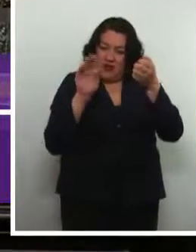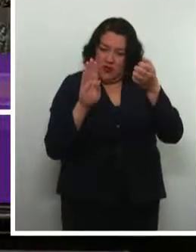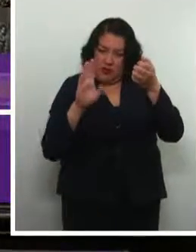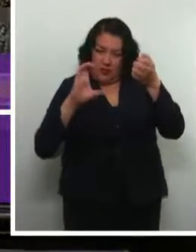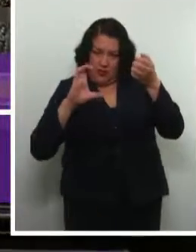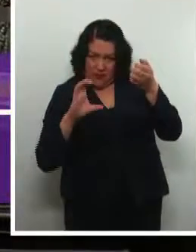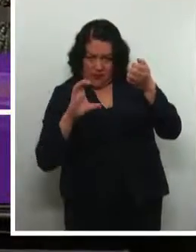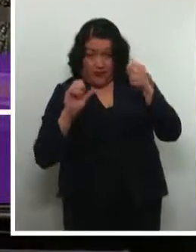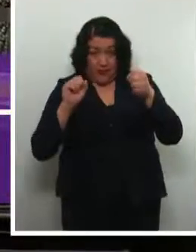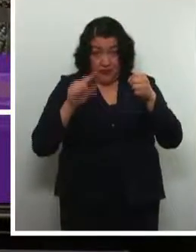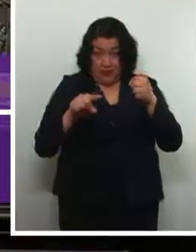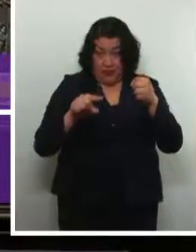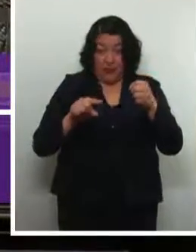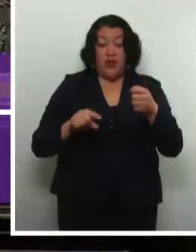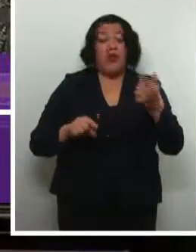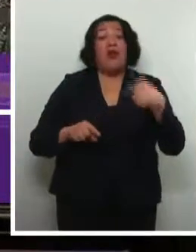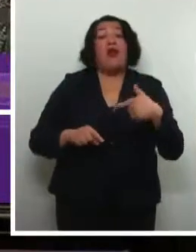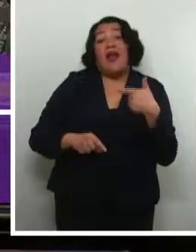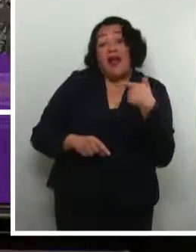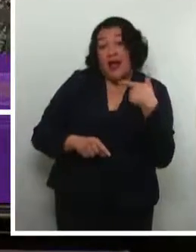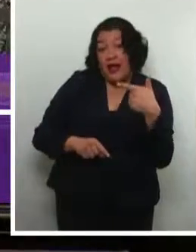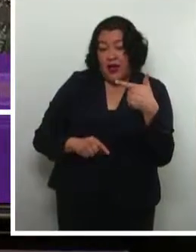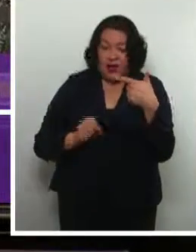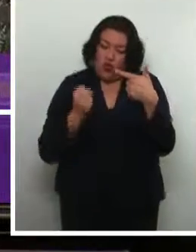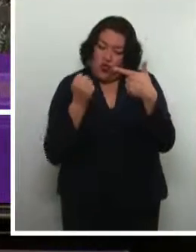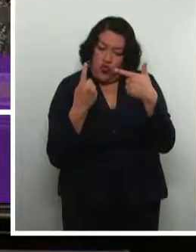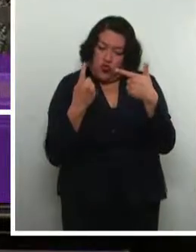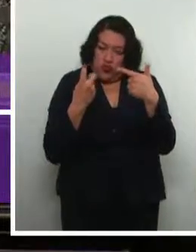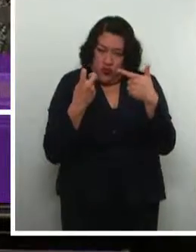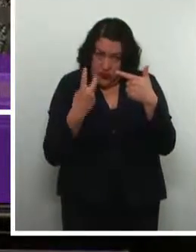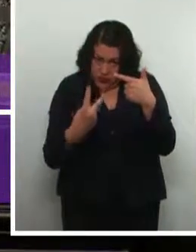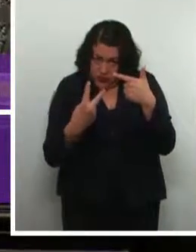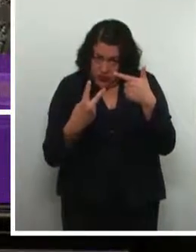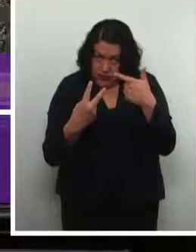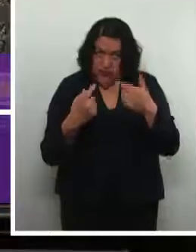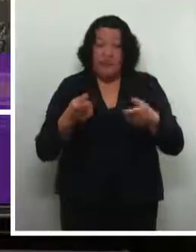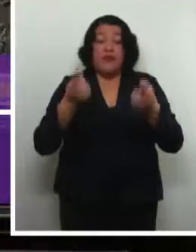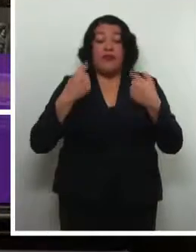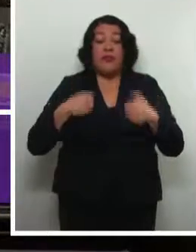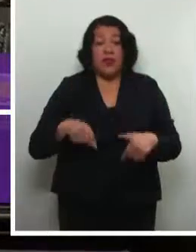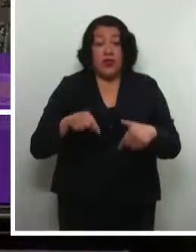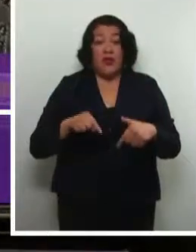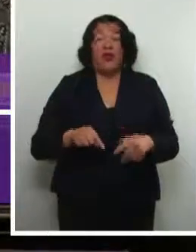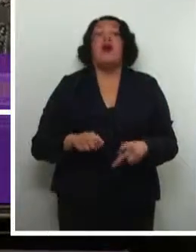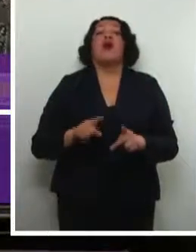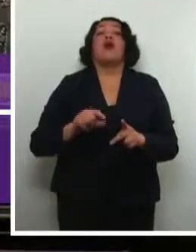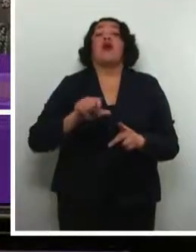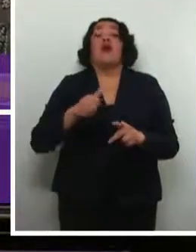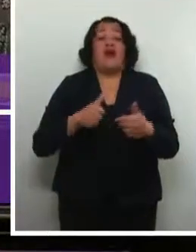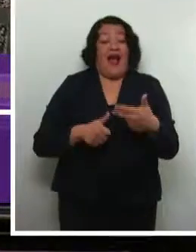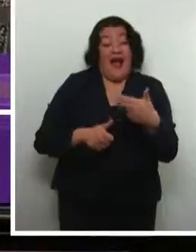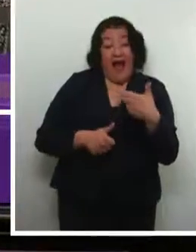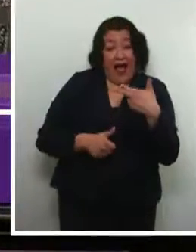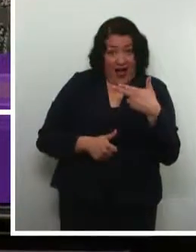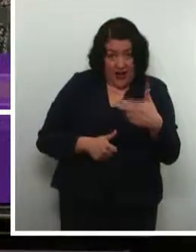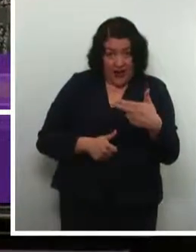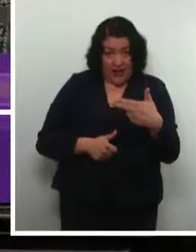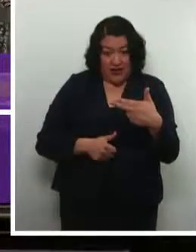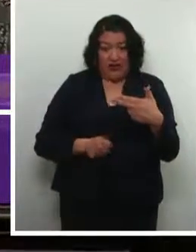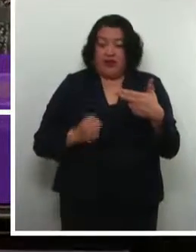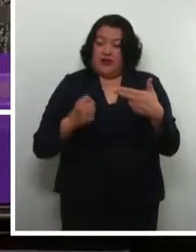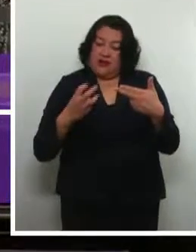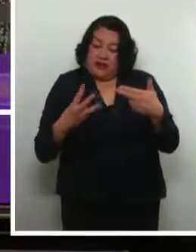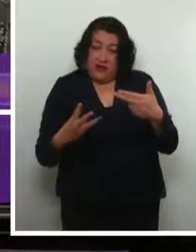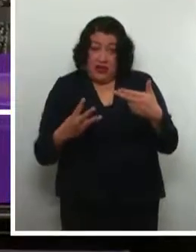C, el apartado G, numerales 1 y 2, y la denominación del apartado H y el